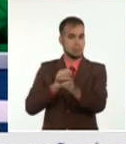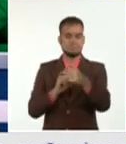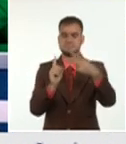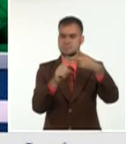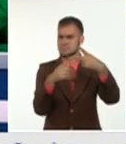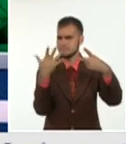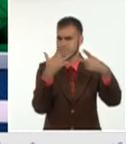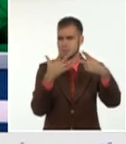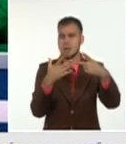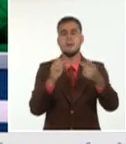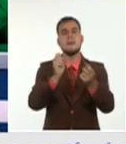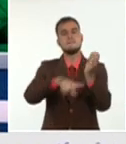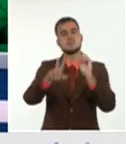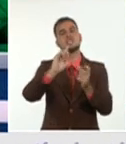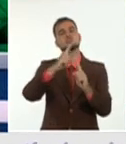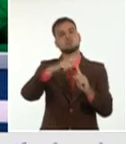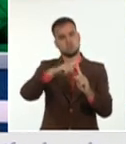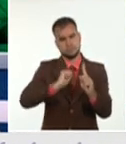Las Tunas.